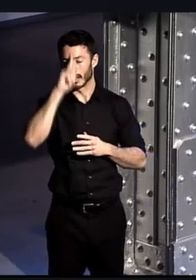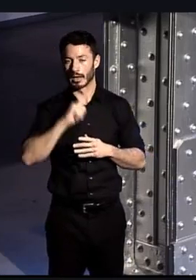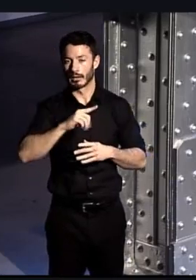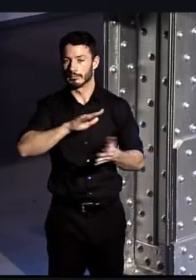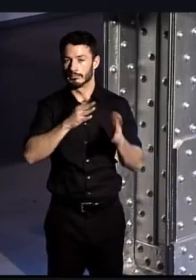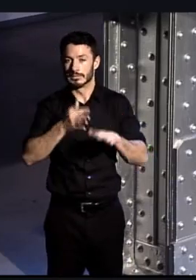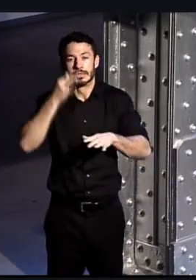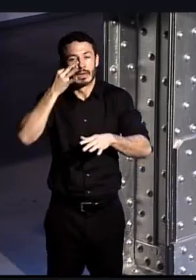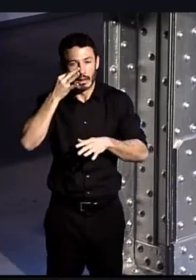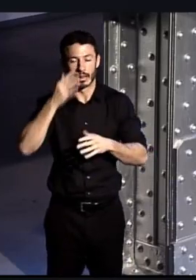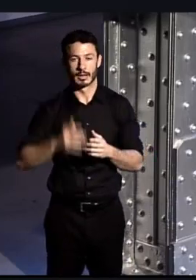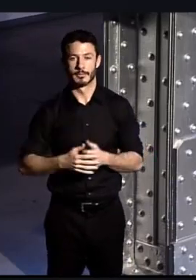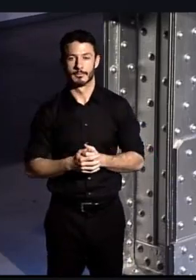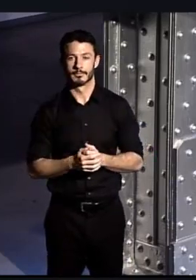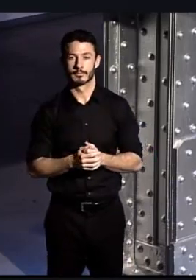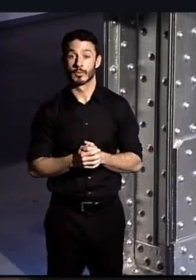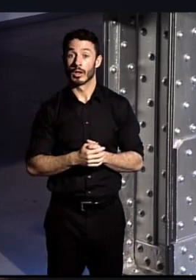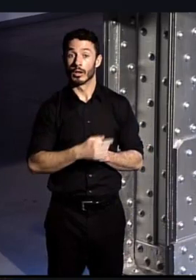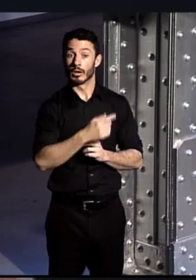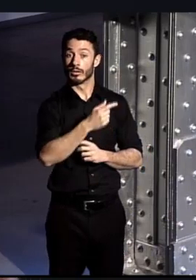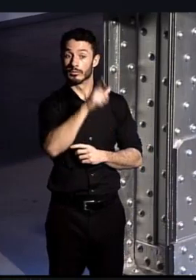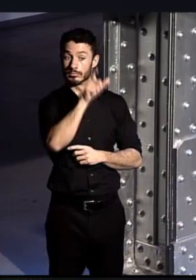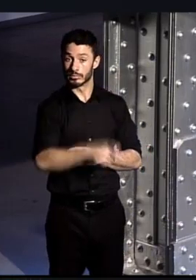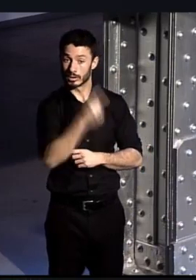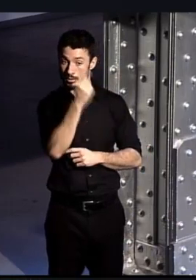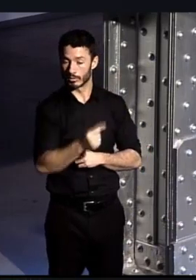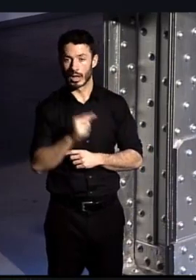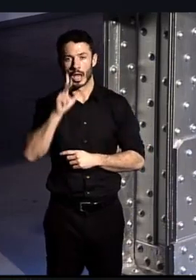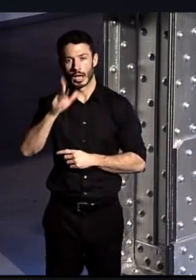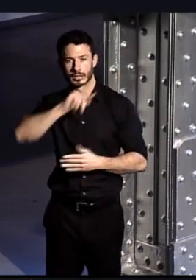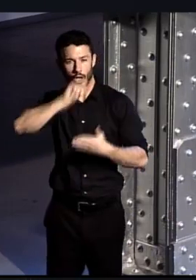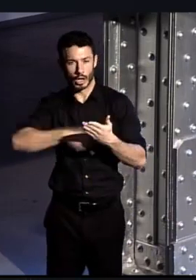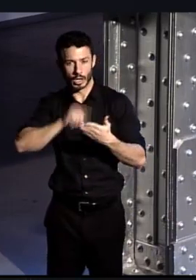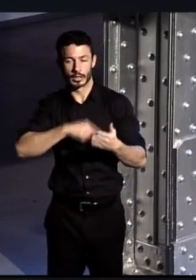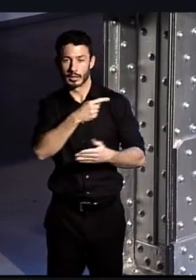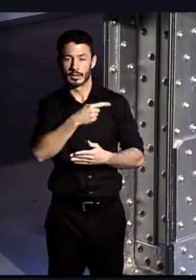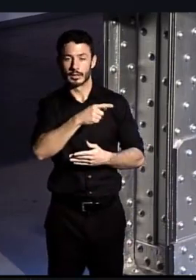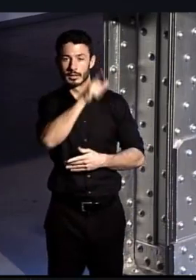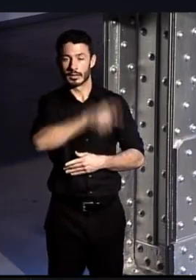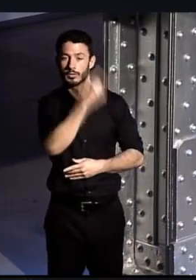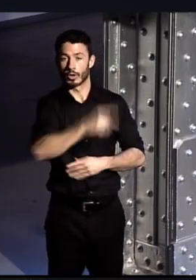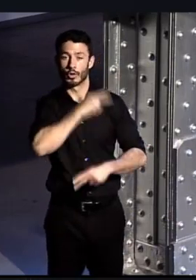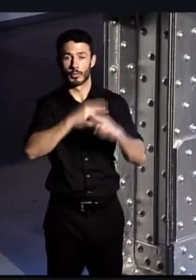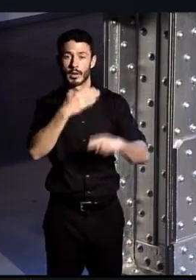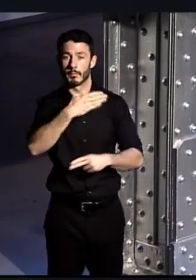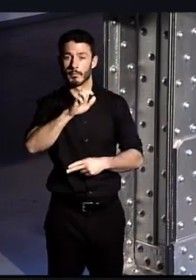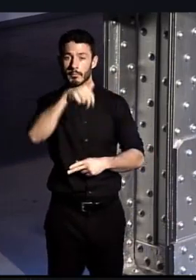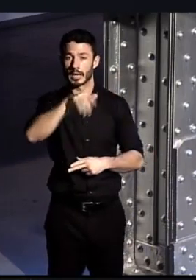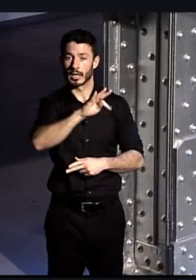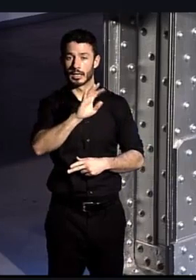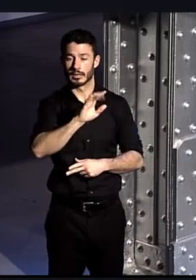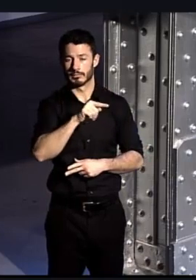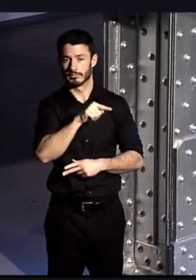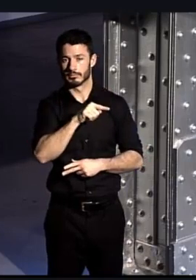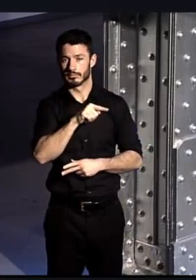Uno de los ilustradores que más contrata a Etzel es Bennett. Hace, no sé el porcentaje,